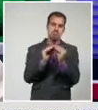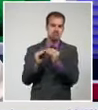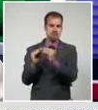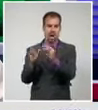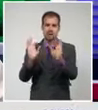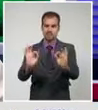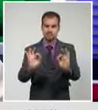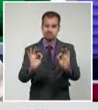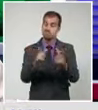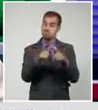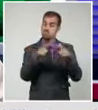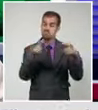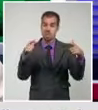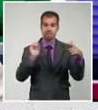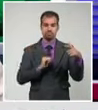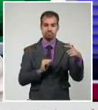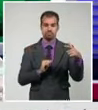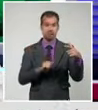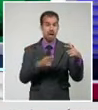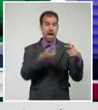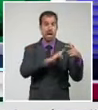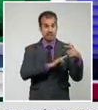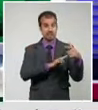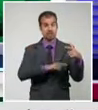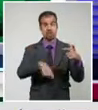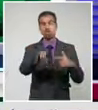Ayer representó el